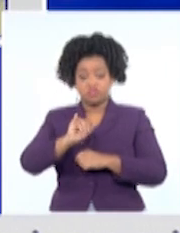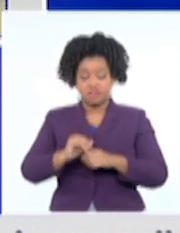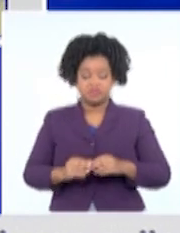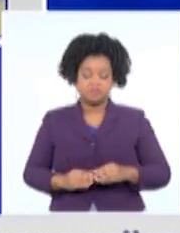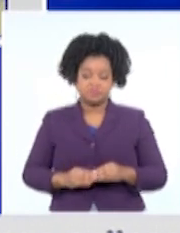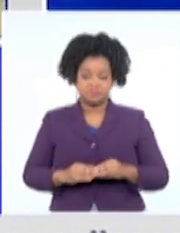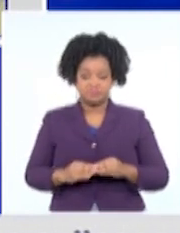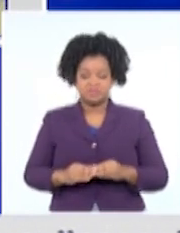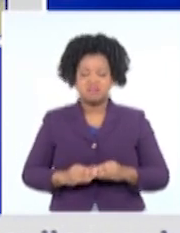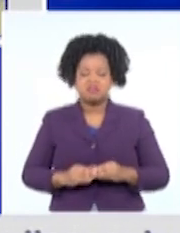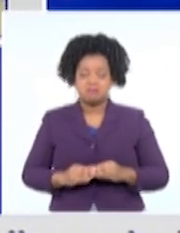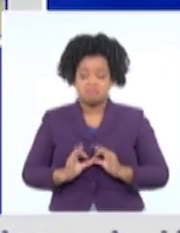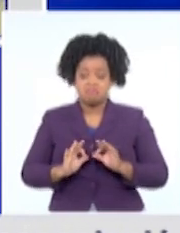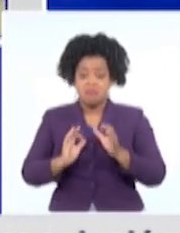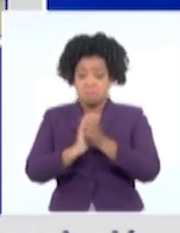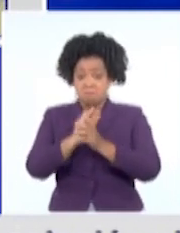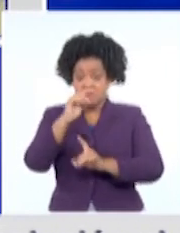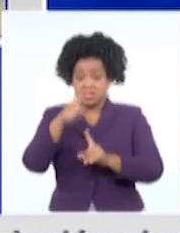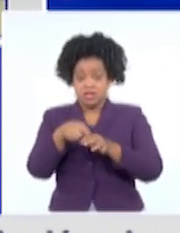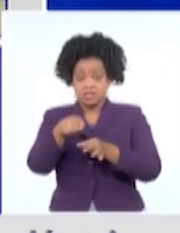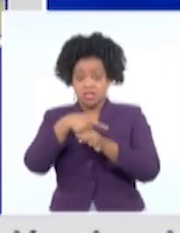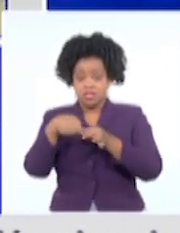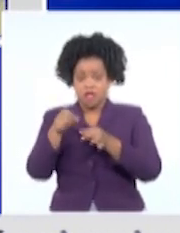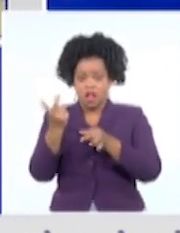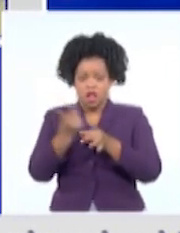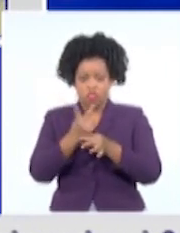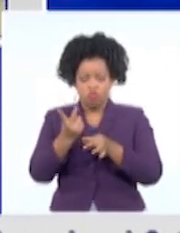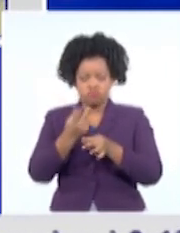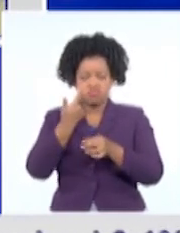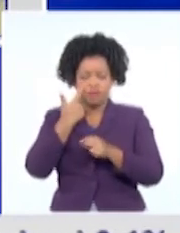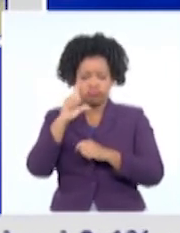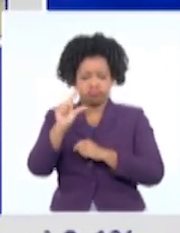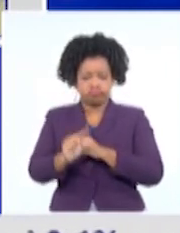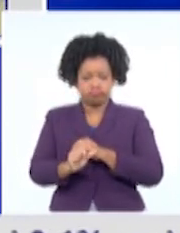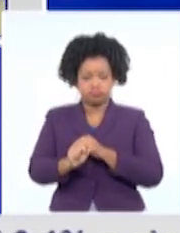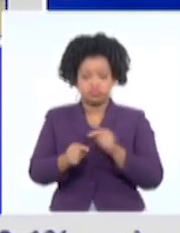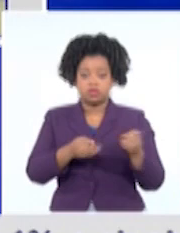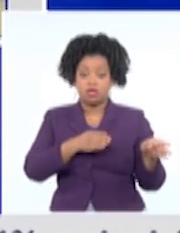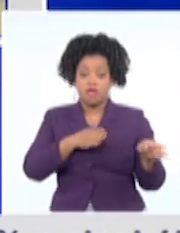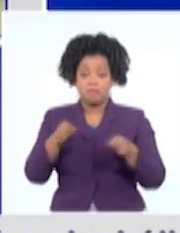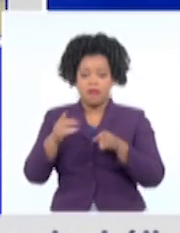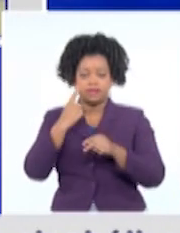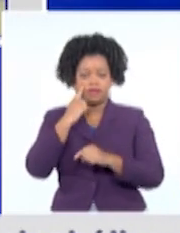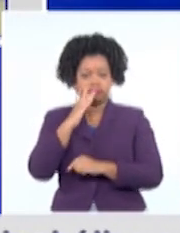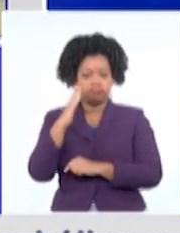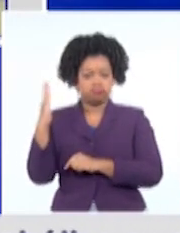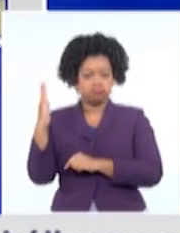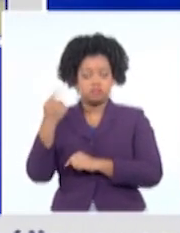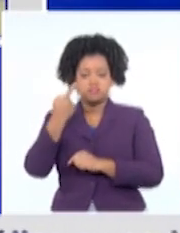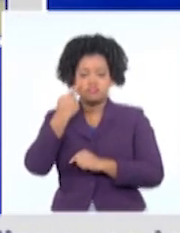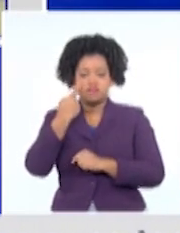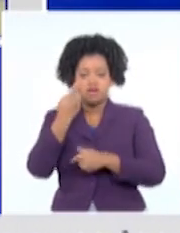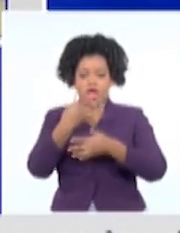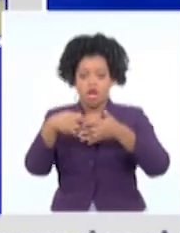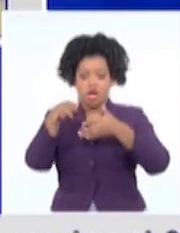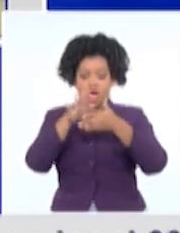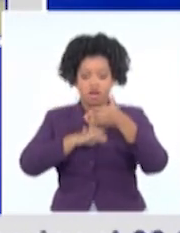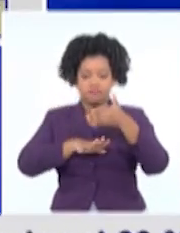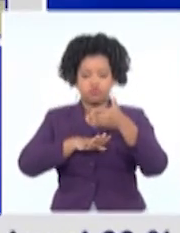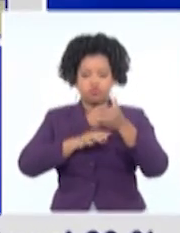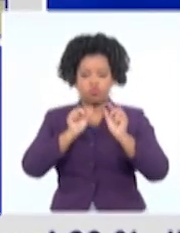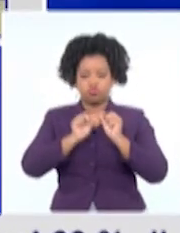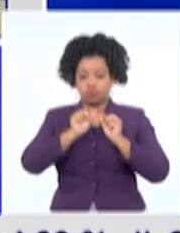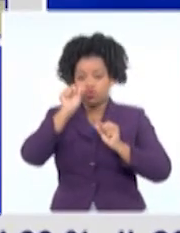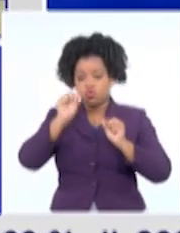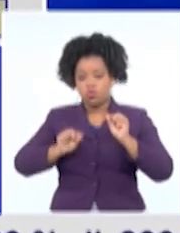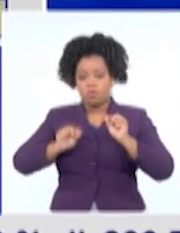bajas de nuestro territorio. Y a la izquierda se puede ver el gráfico con la curva con